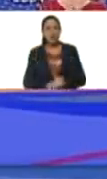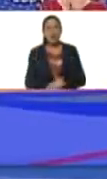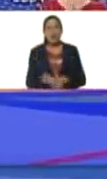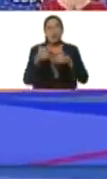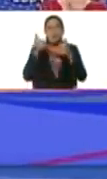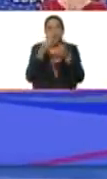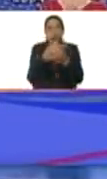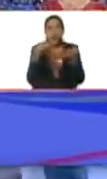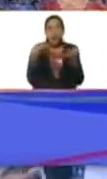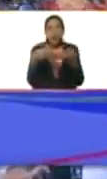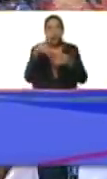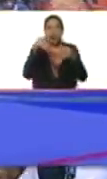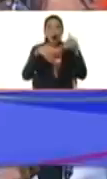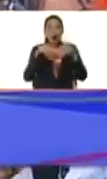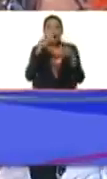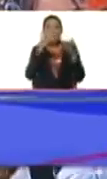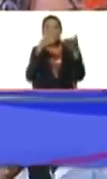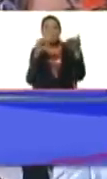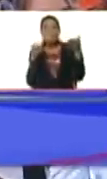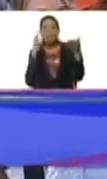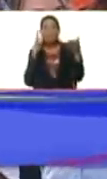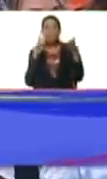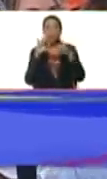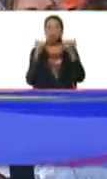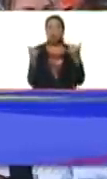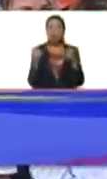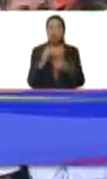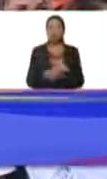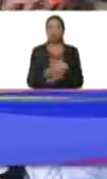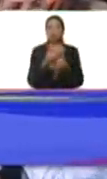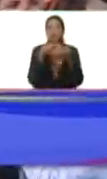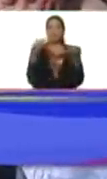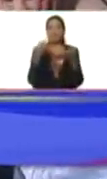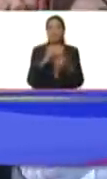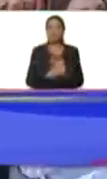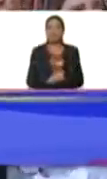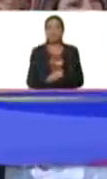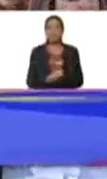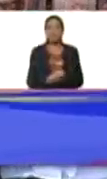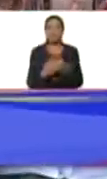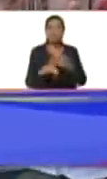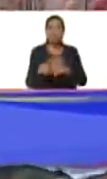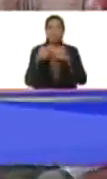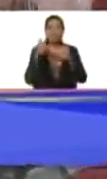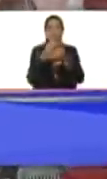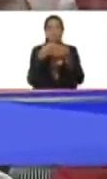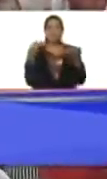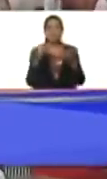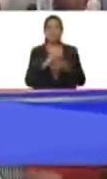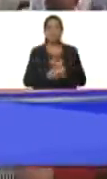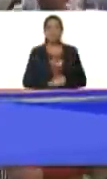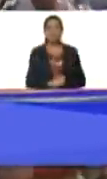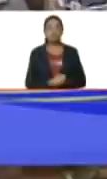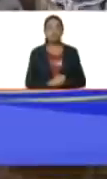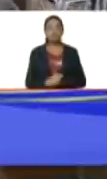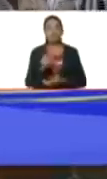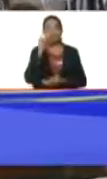en las encuestas, Héctor Rodríguez. Acabo de ver unas encuestas ayer. Está volando, Héctor